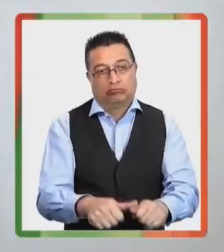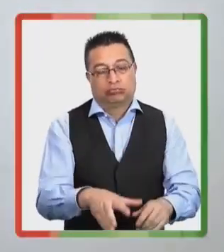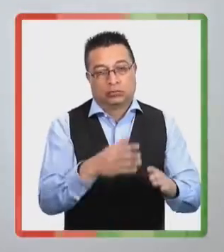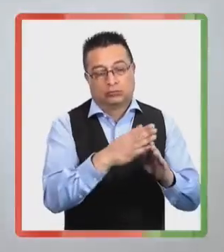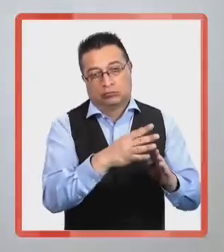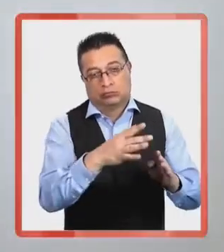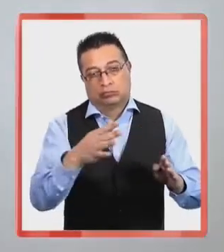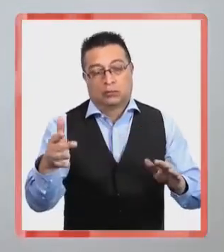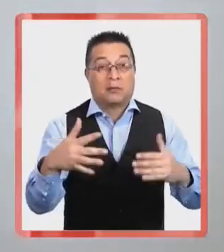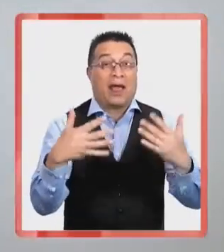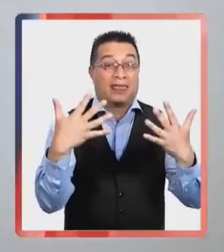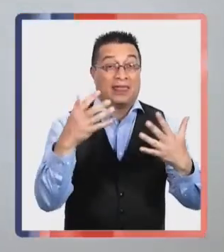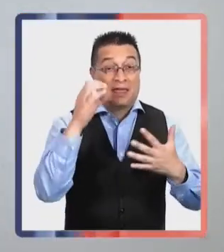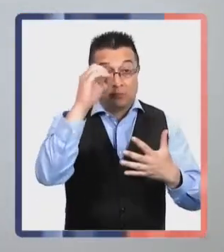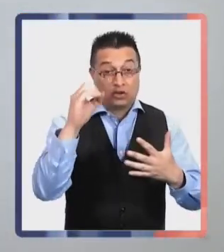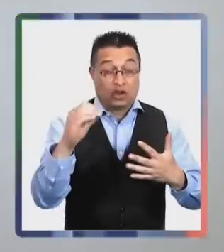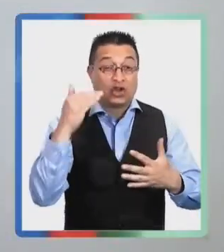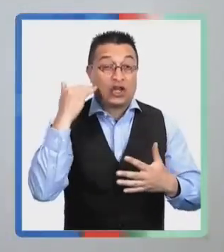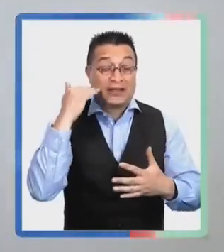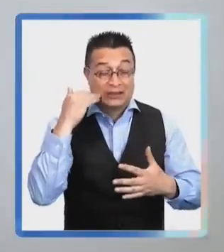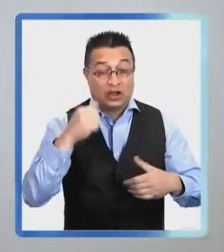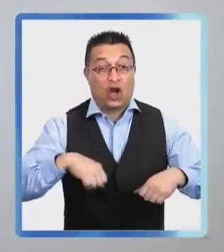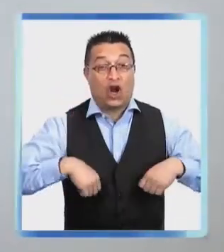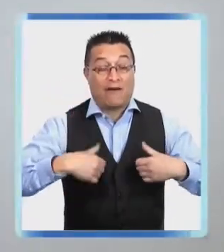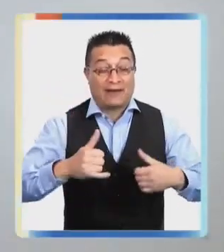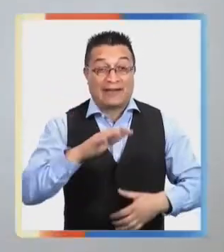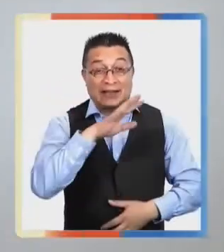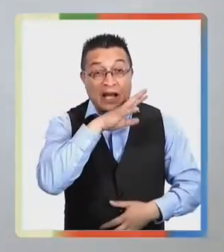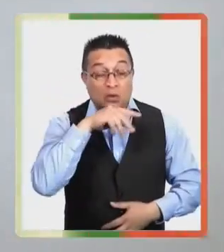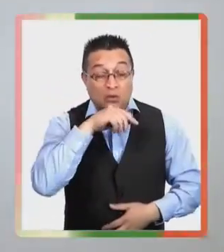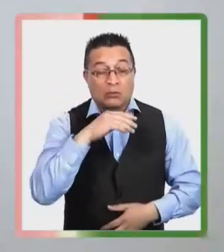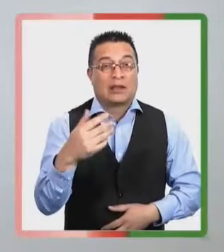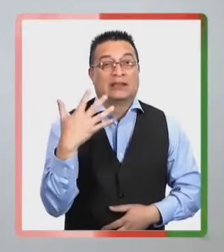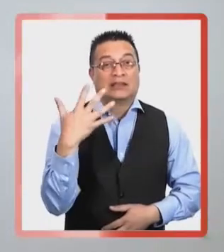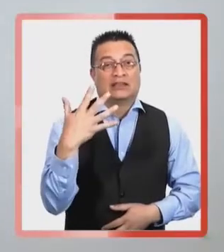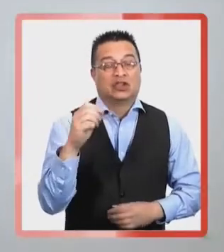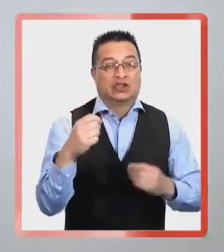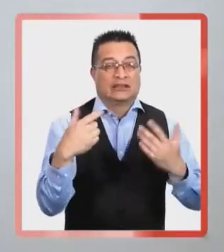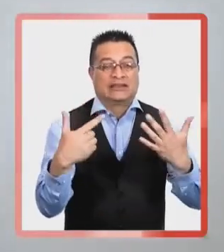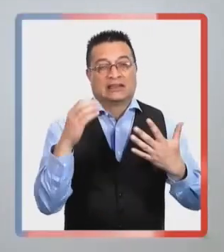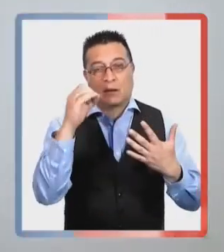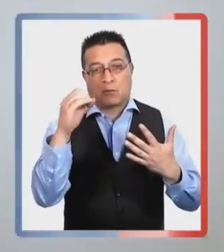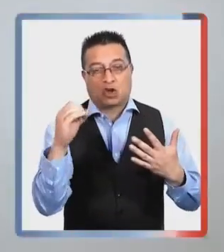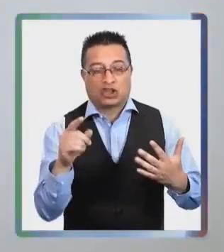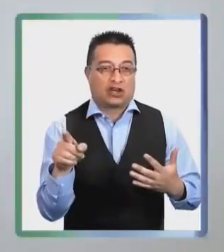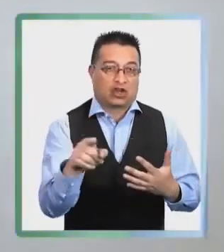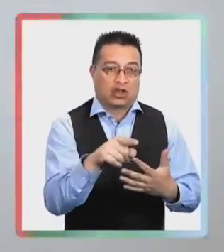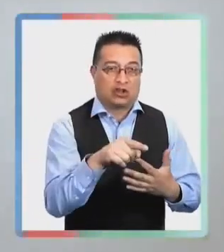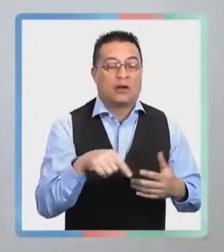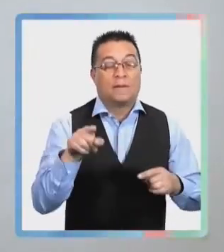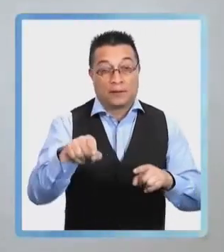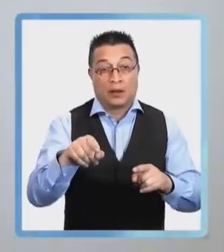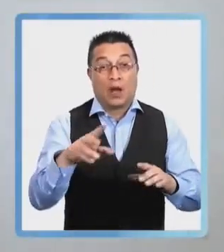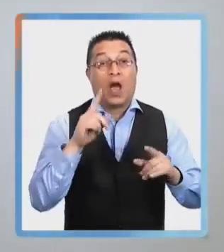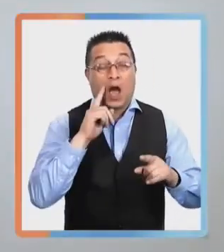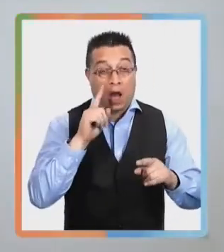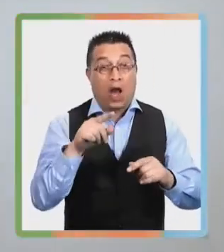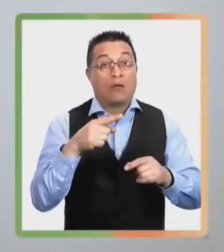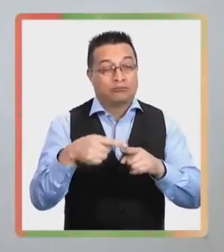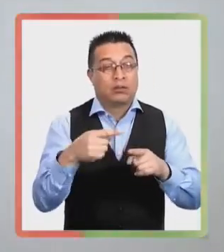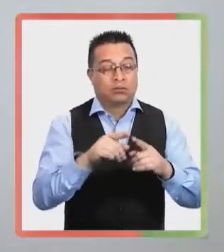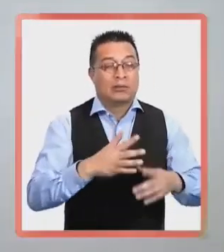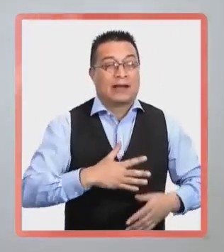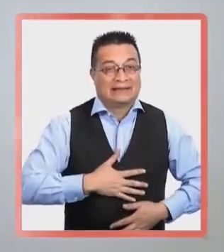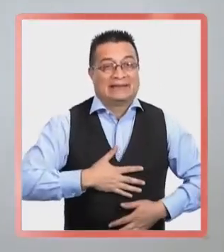infancia y tiene una prevalencia que va alrededor de hasta el 10% en los niños y adolescentes, en los adultos entre un 5 y un